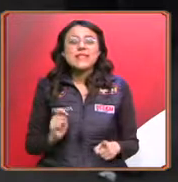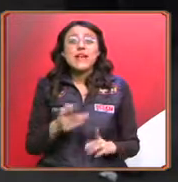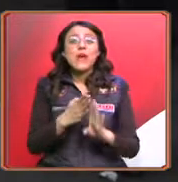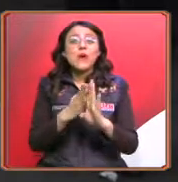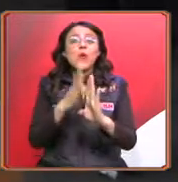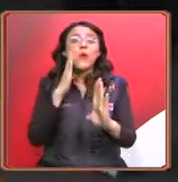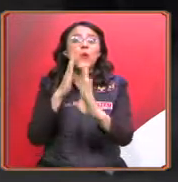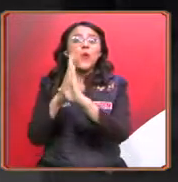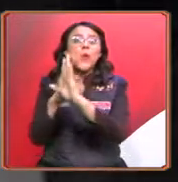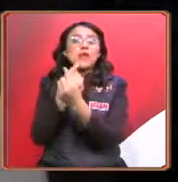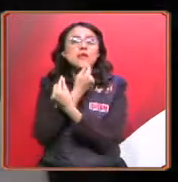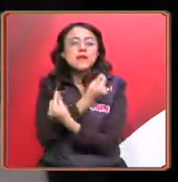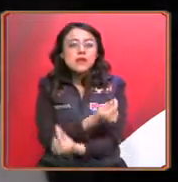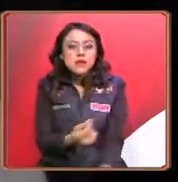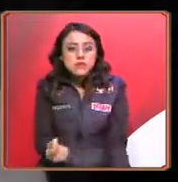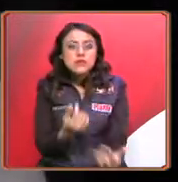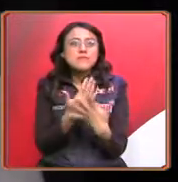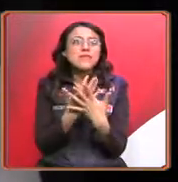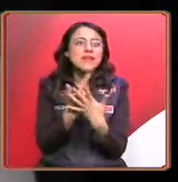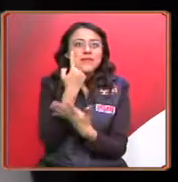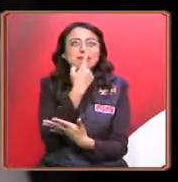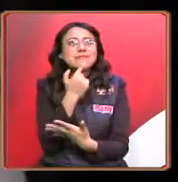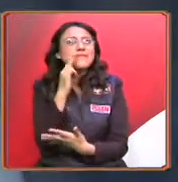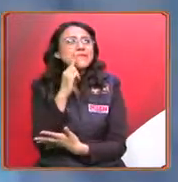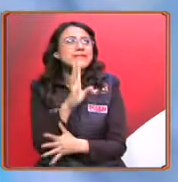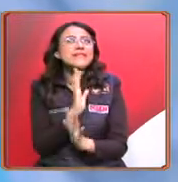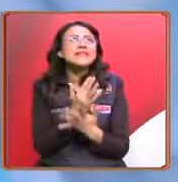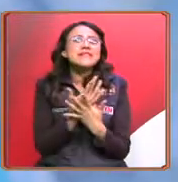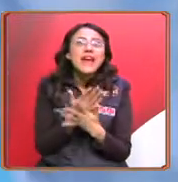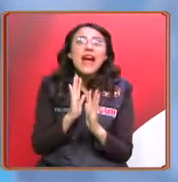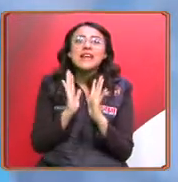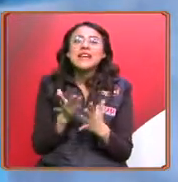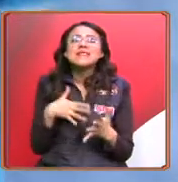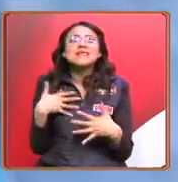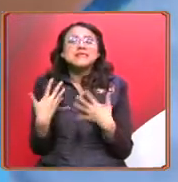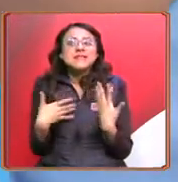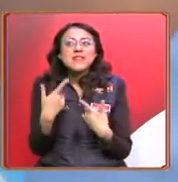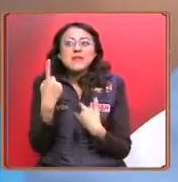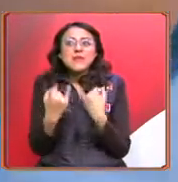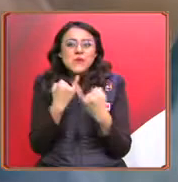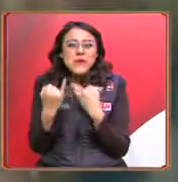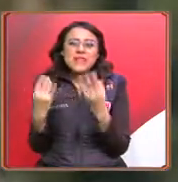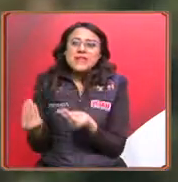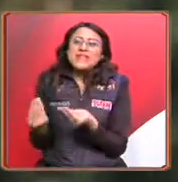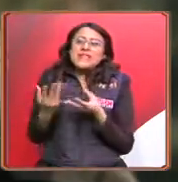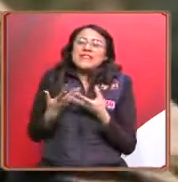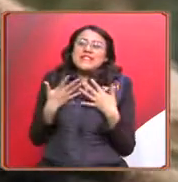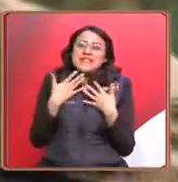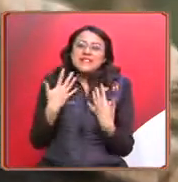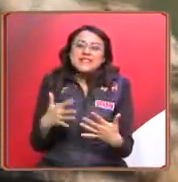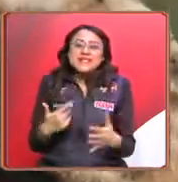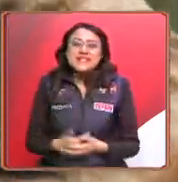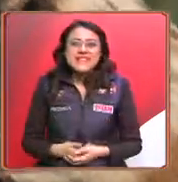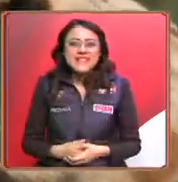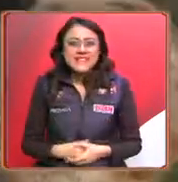Filas de niños, la ansiedad en sus rostros, la emoción de recibir un juguete.